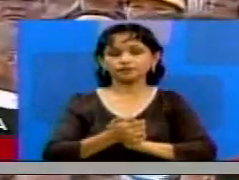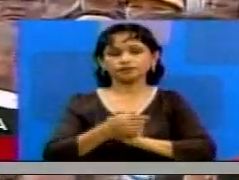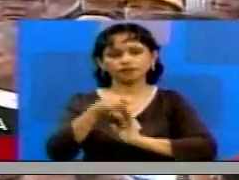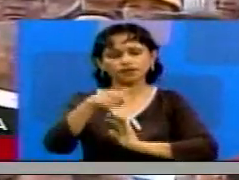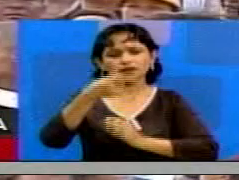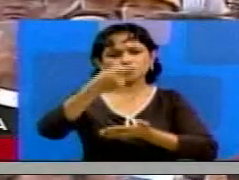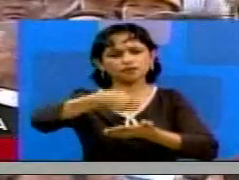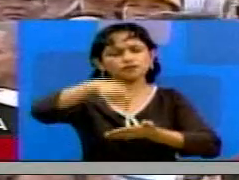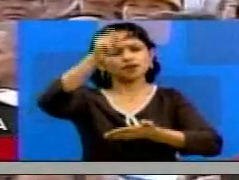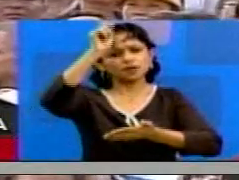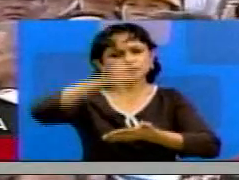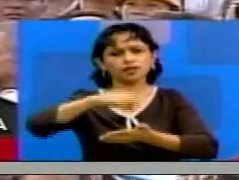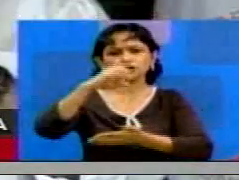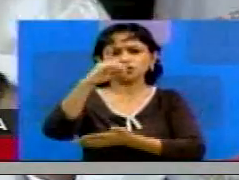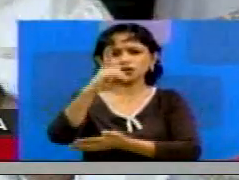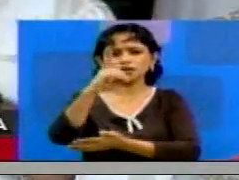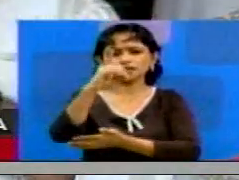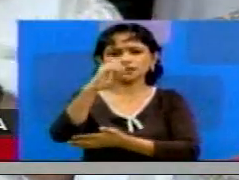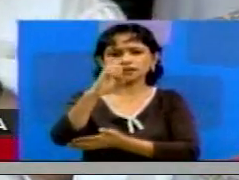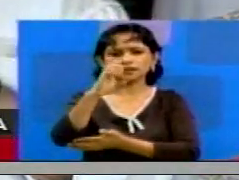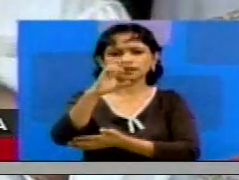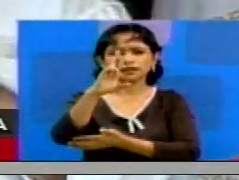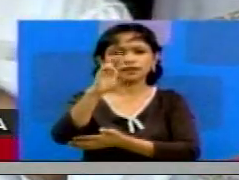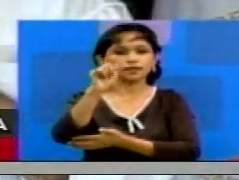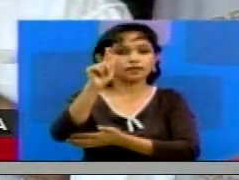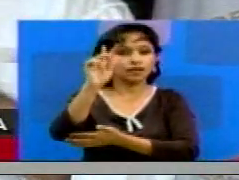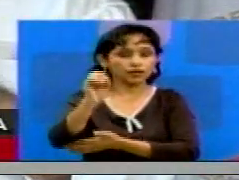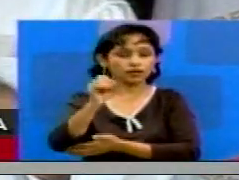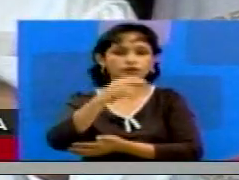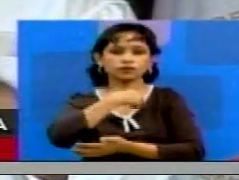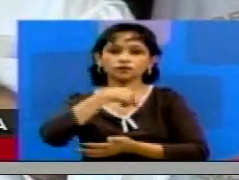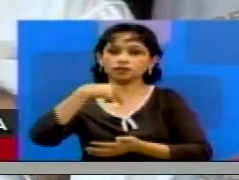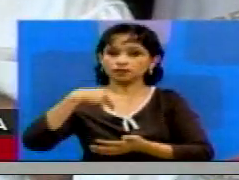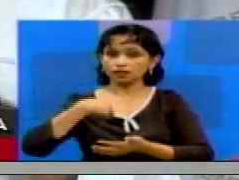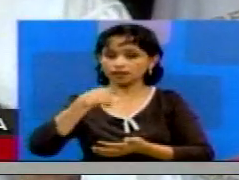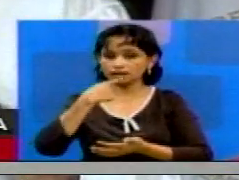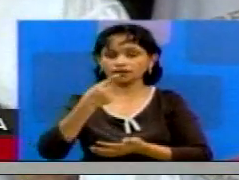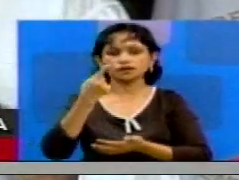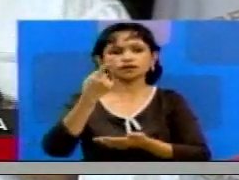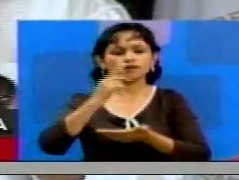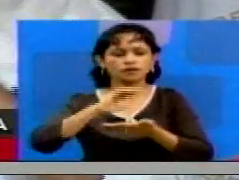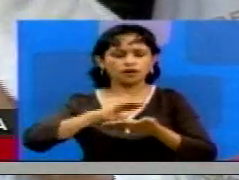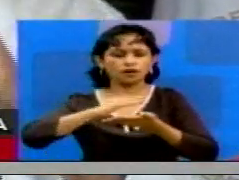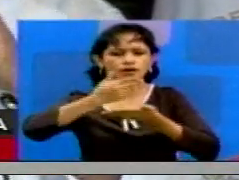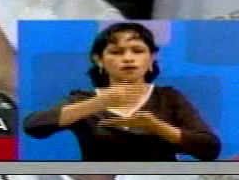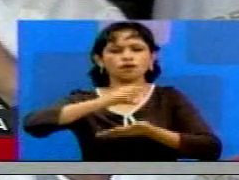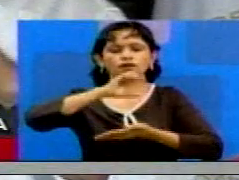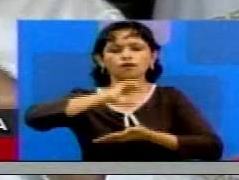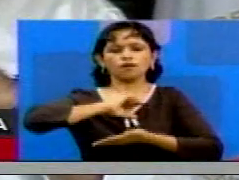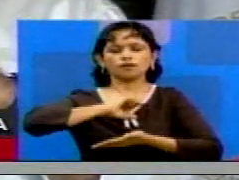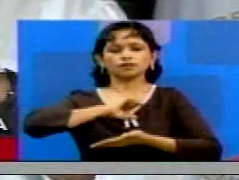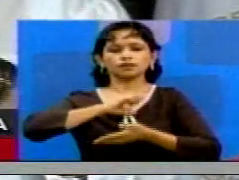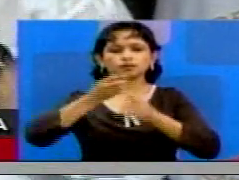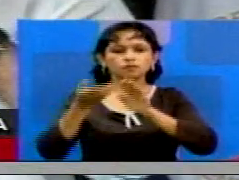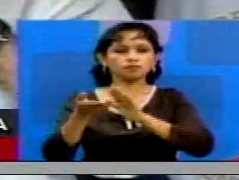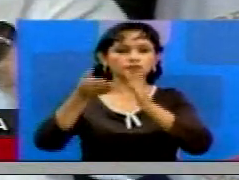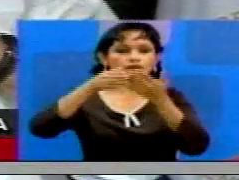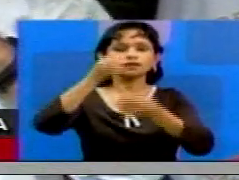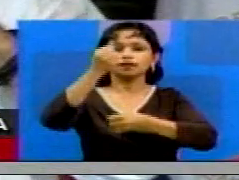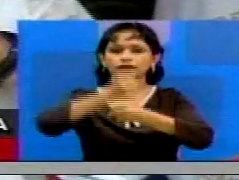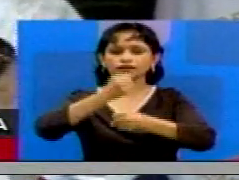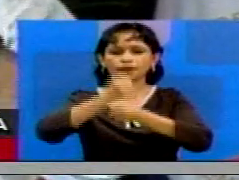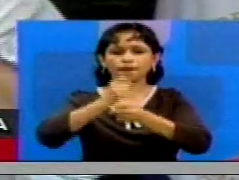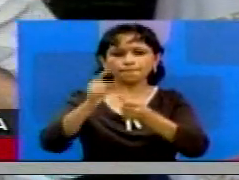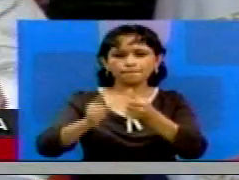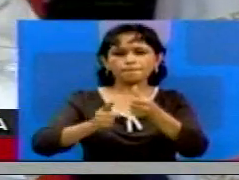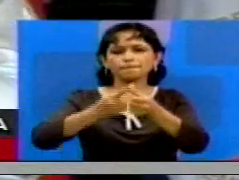estamos firmando el decreto donde se crea la orden Héroes del Trabajo. Y a los primeros